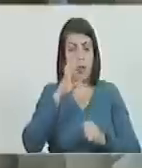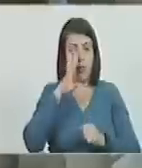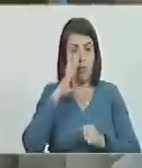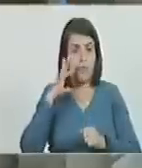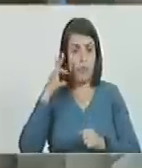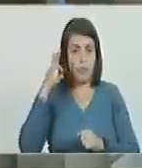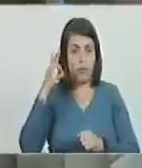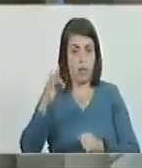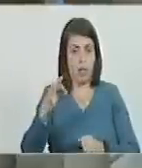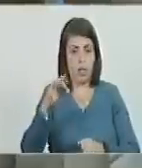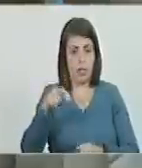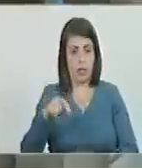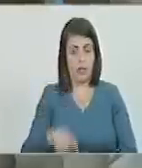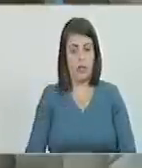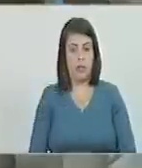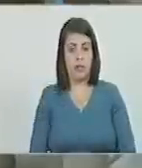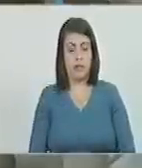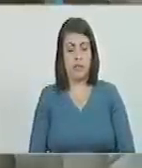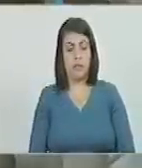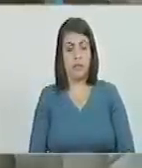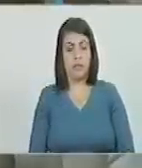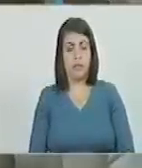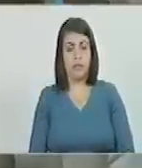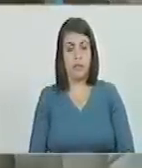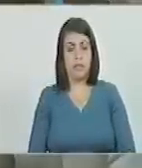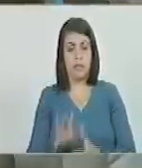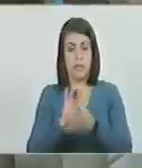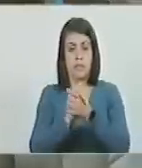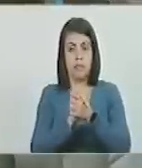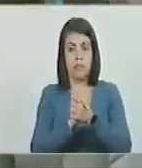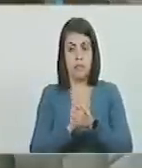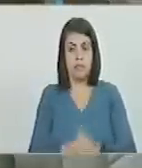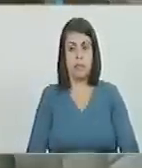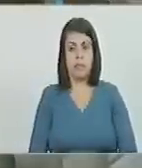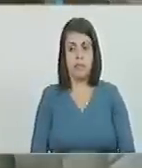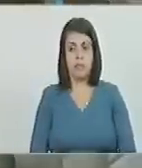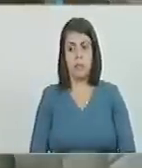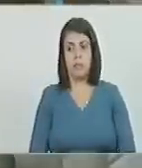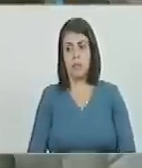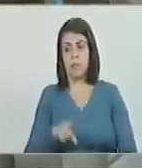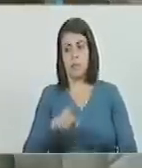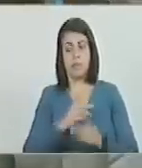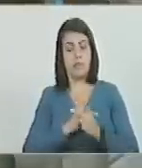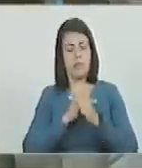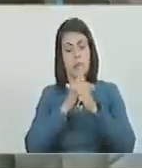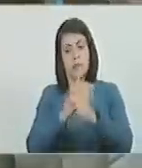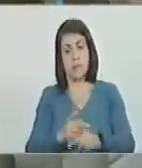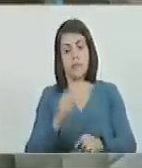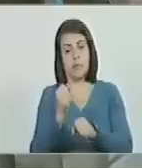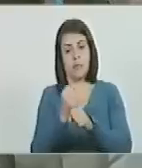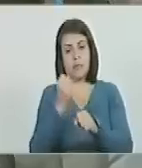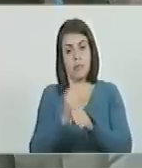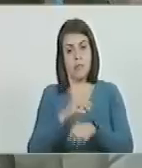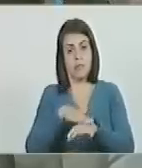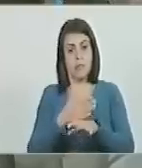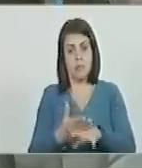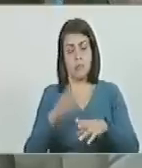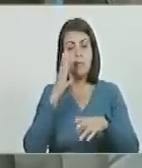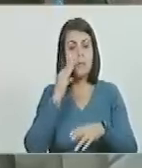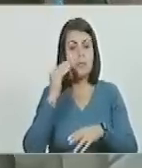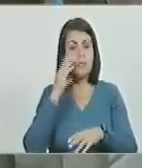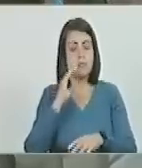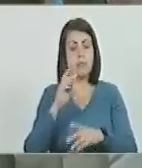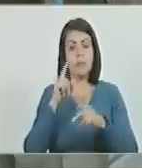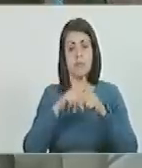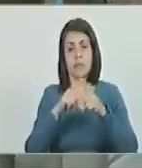ante la República Francesa. Un compañero con una virtud en su trayectoria profesional, se